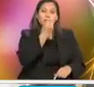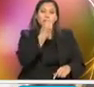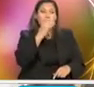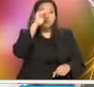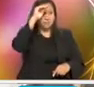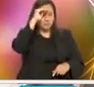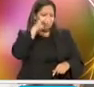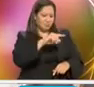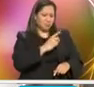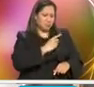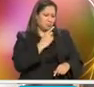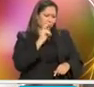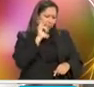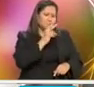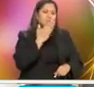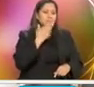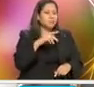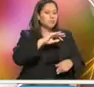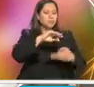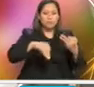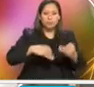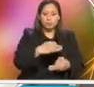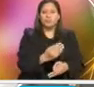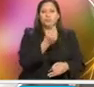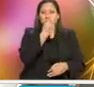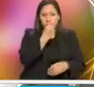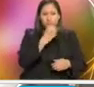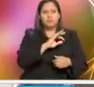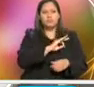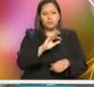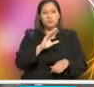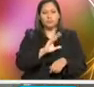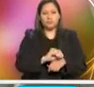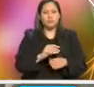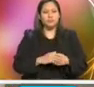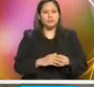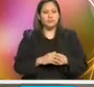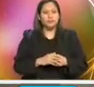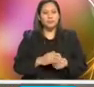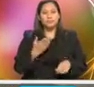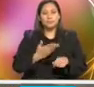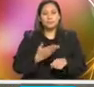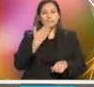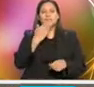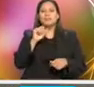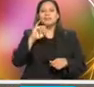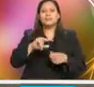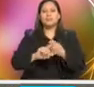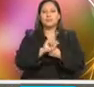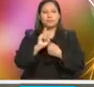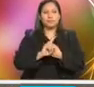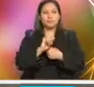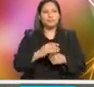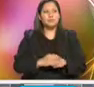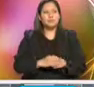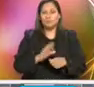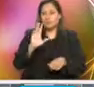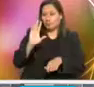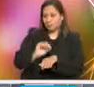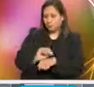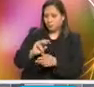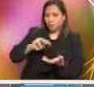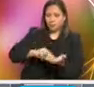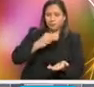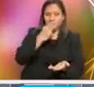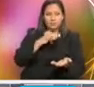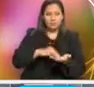es adorno. Todo lo que va en un plato se come, Sí, se ¿no? supone que todo lo que está en el plato no lo podemos comer. Sí, Entonces, muy bien. sin problema deberíamos de... Pues muy bien, te voy a tomar este Sí,